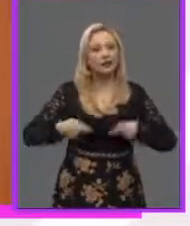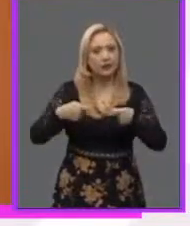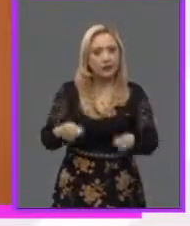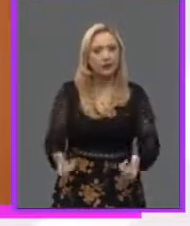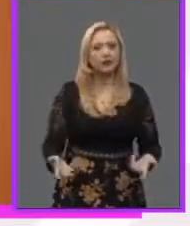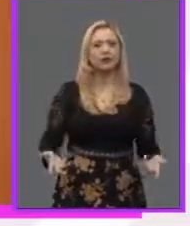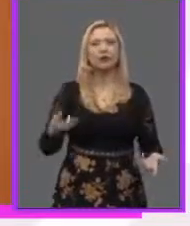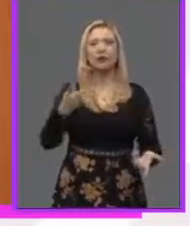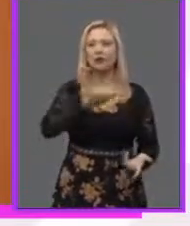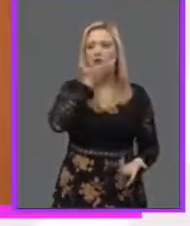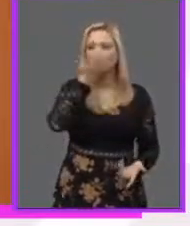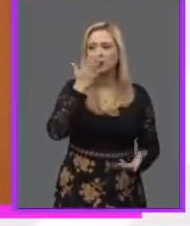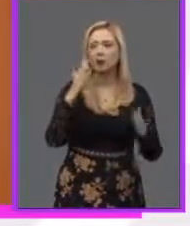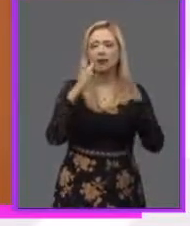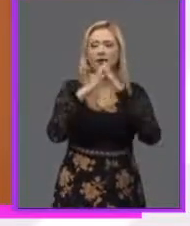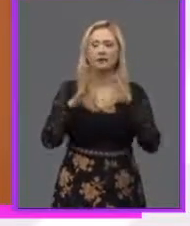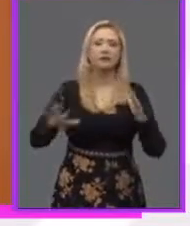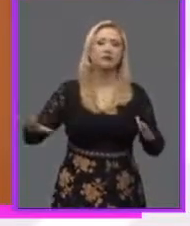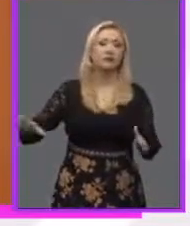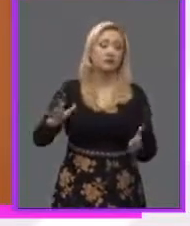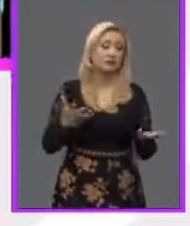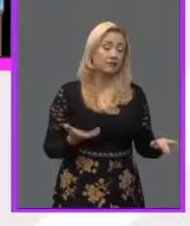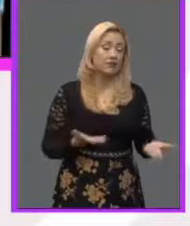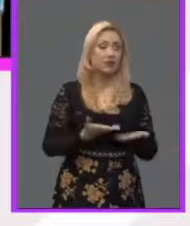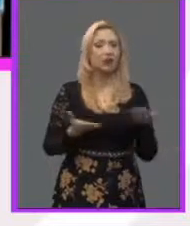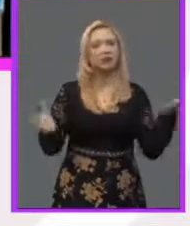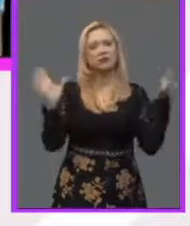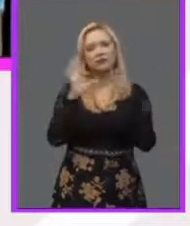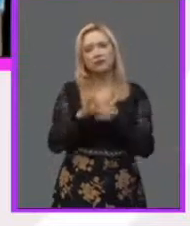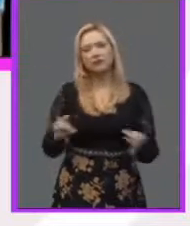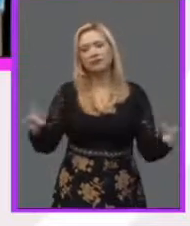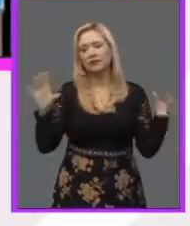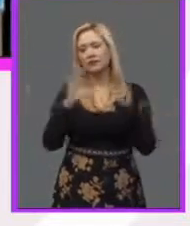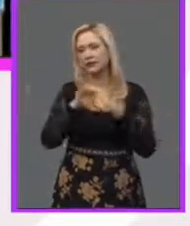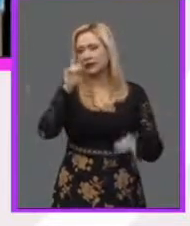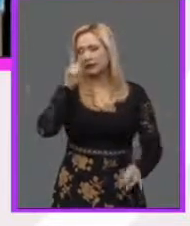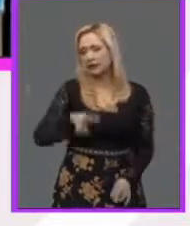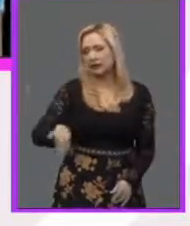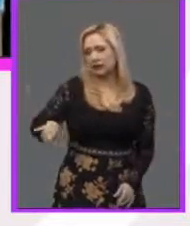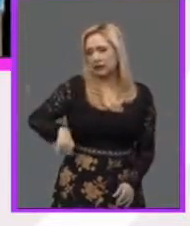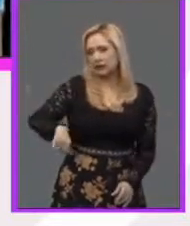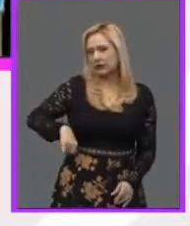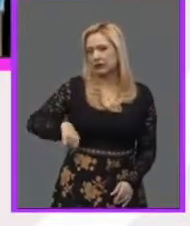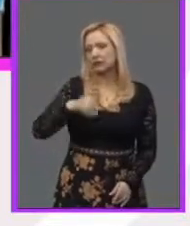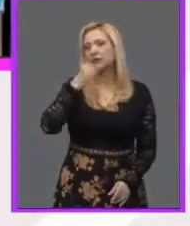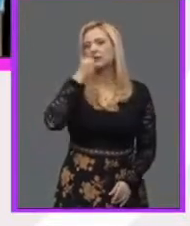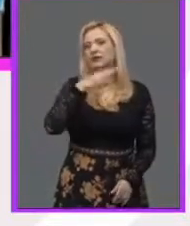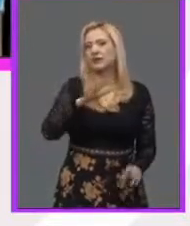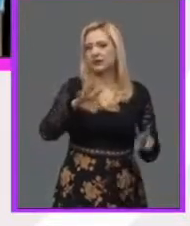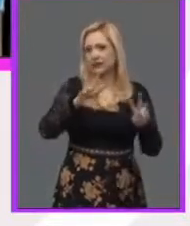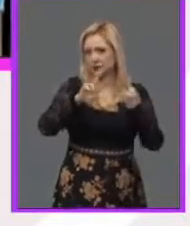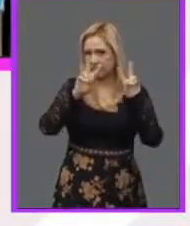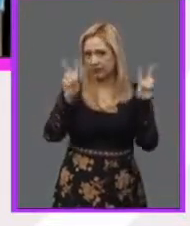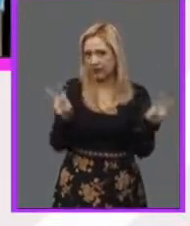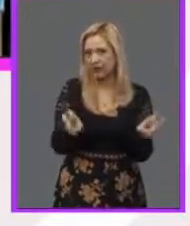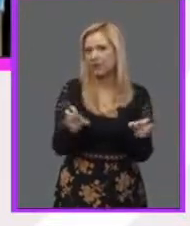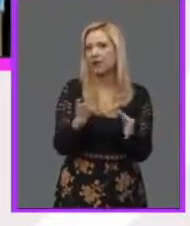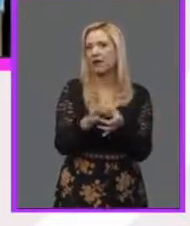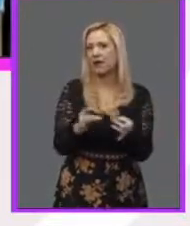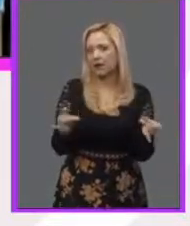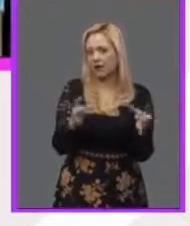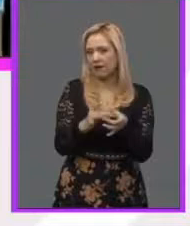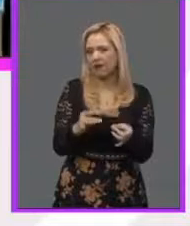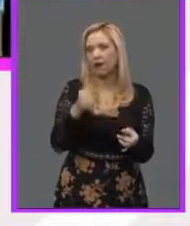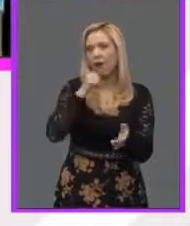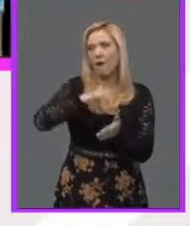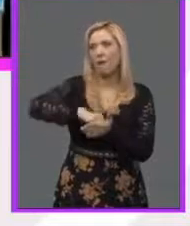a los recursos naturales, al hábitat y a la vivienda. Para platicar sobre este muy interesante y me parece que